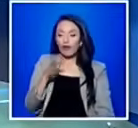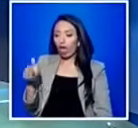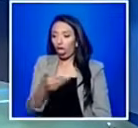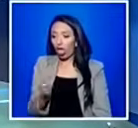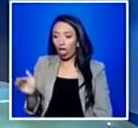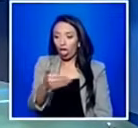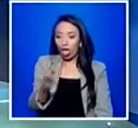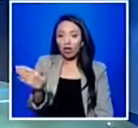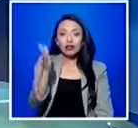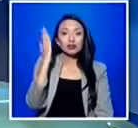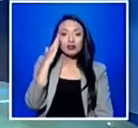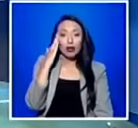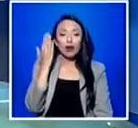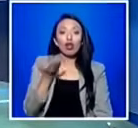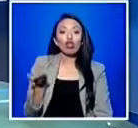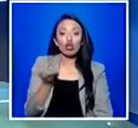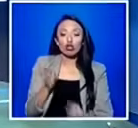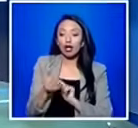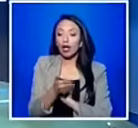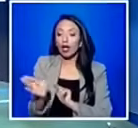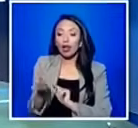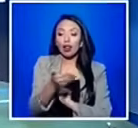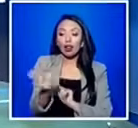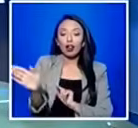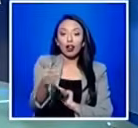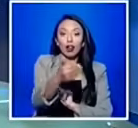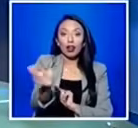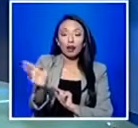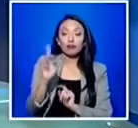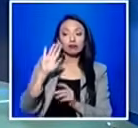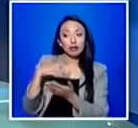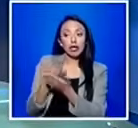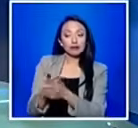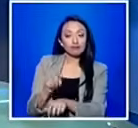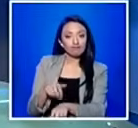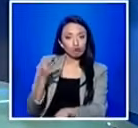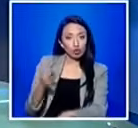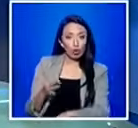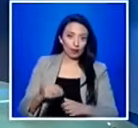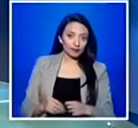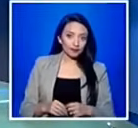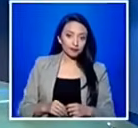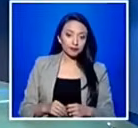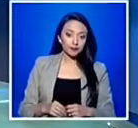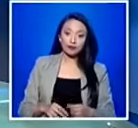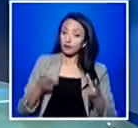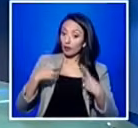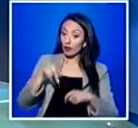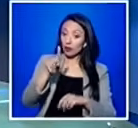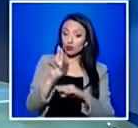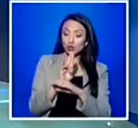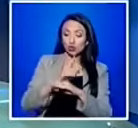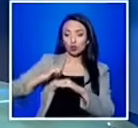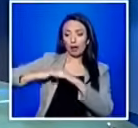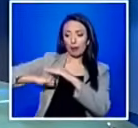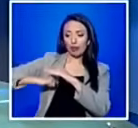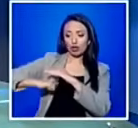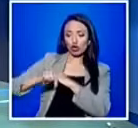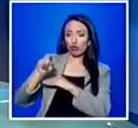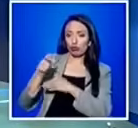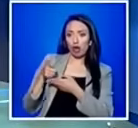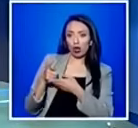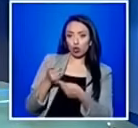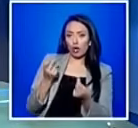que intentar es buscar vías y rutas alternas para, por supuesto, llegar puntuales. Y aprovechar también a utilizar el metro, que en este caso nos